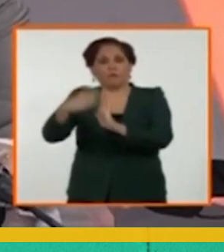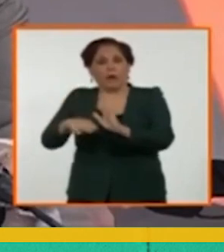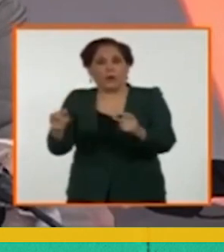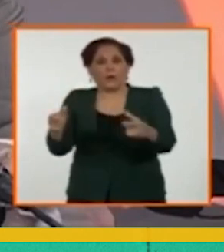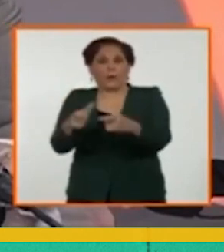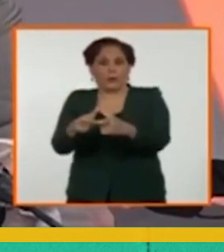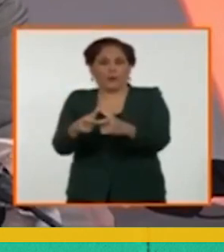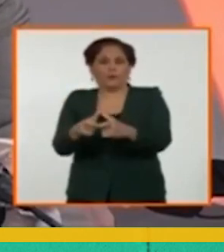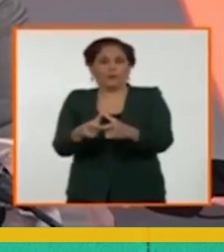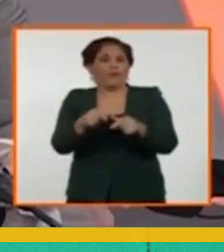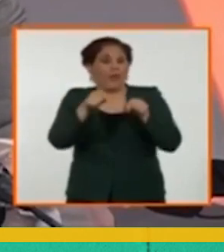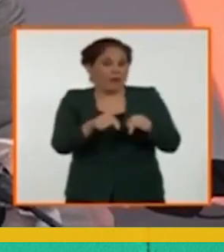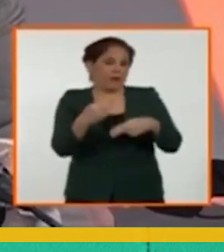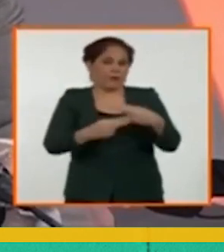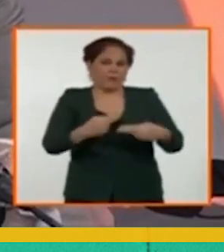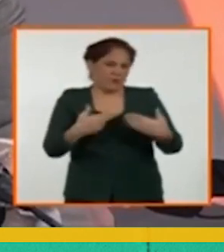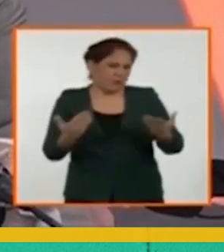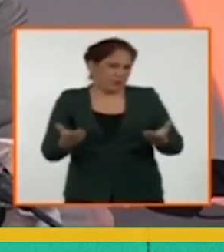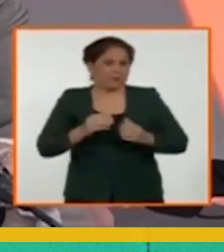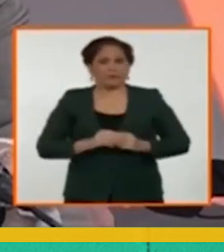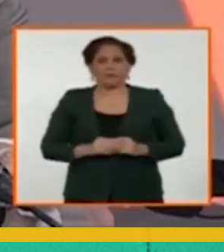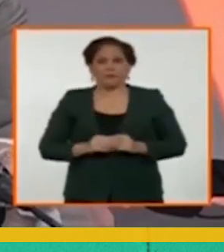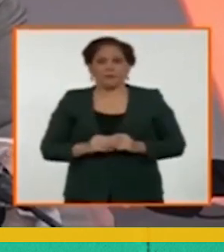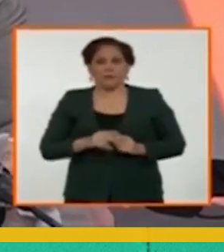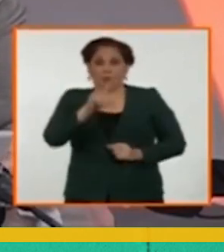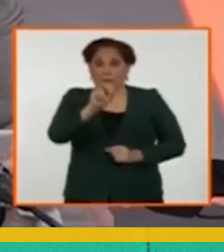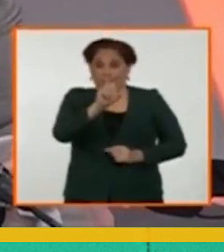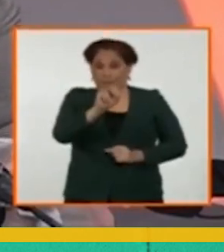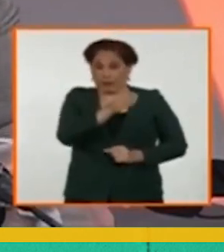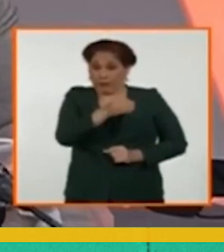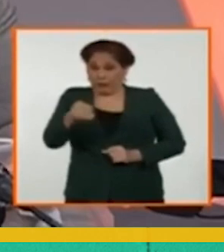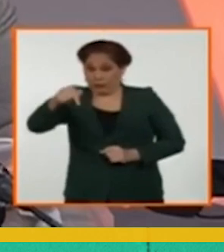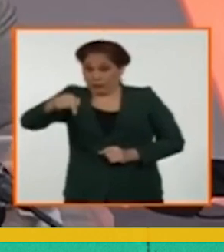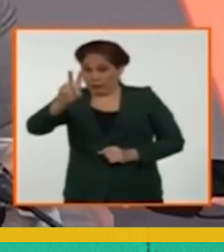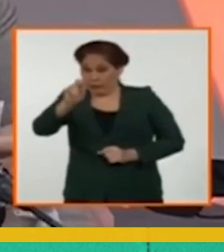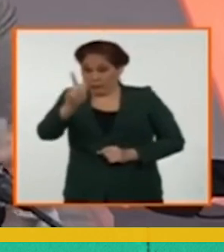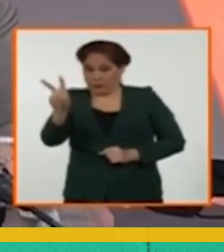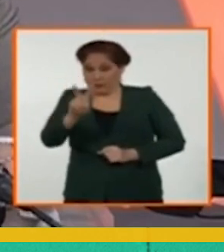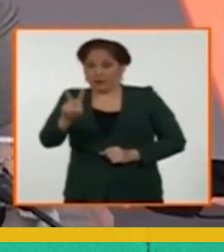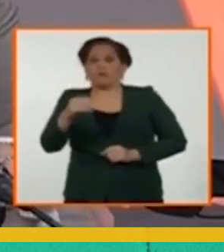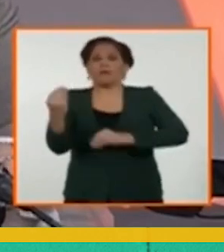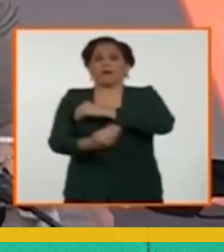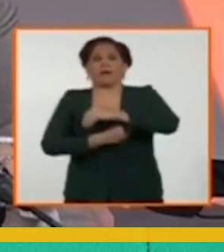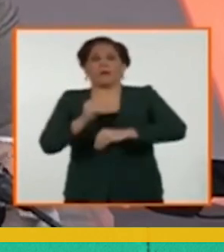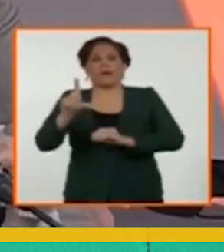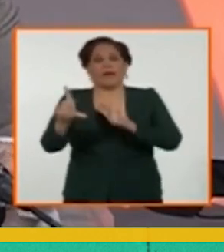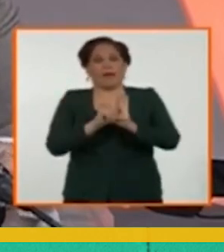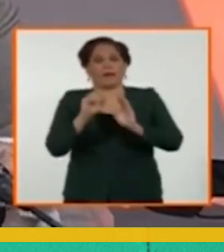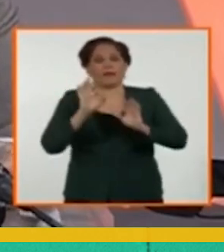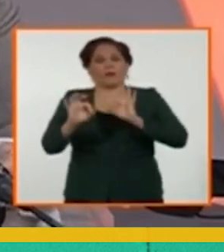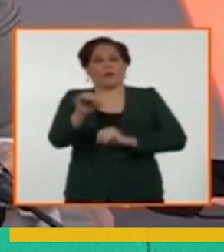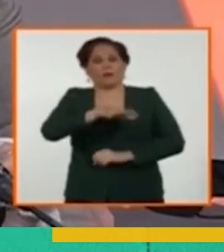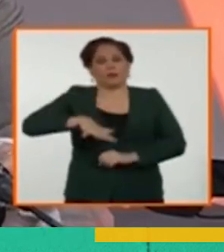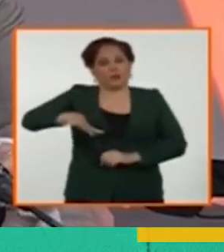estamos haciendo? ¿Qué se ha hecho en este último periodo? Te podría hablar desde el 2020. Se modificó la ley de seguridad social y